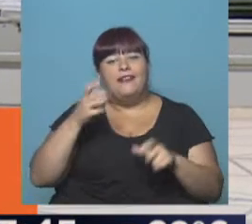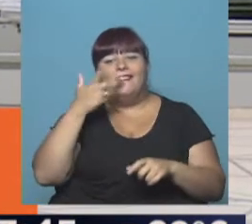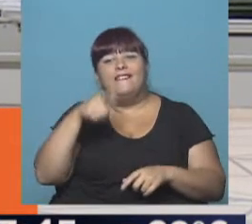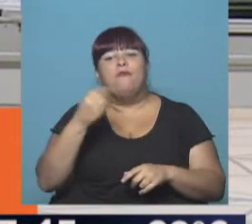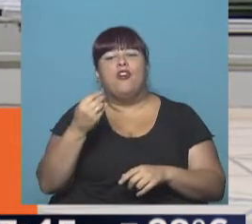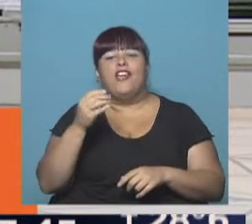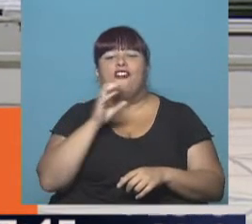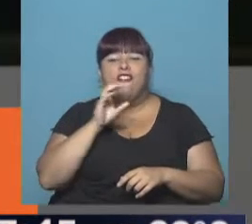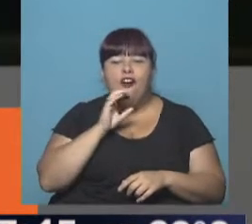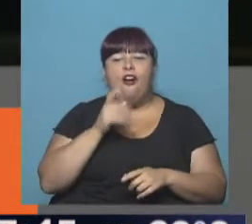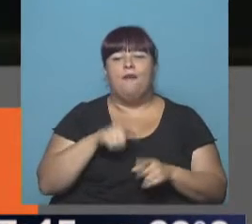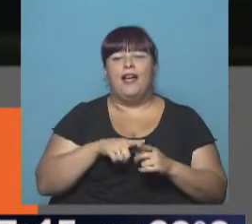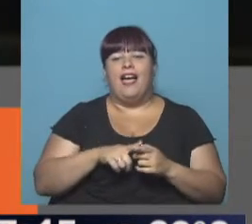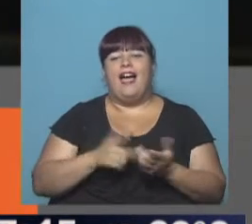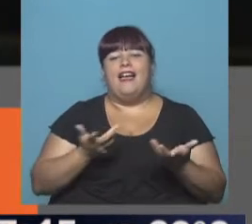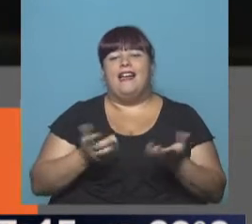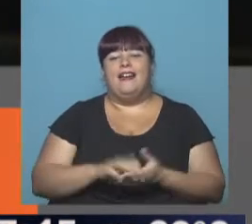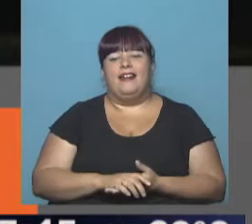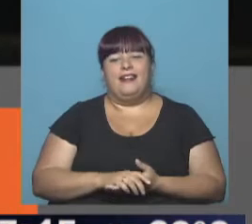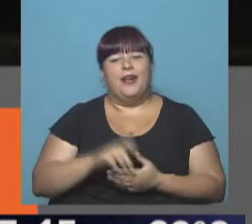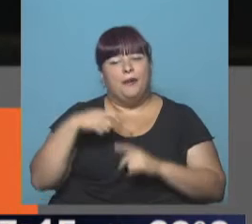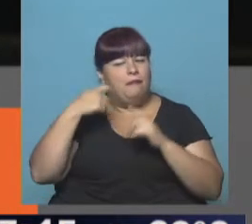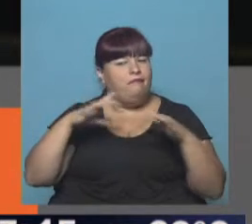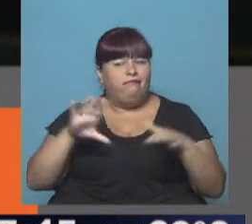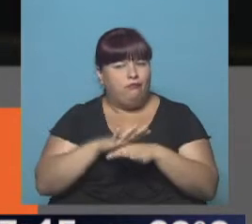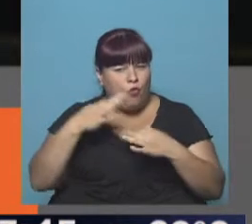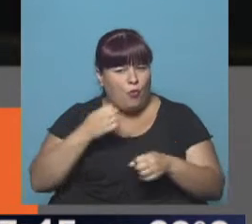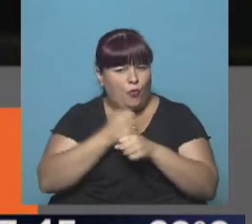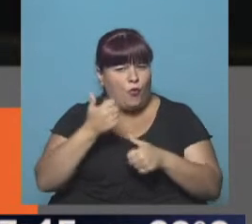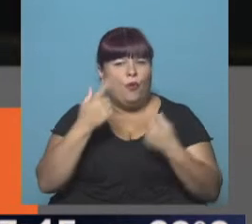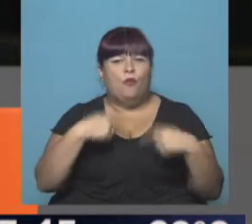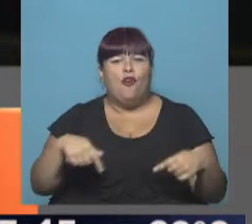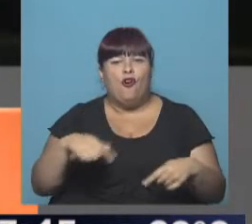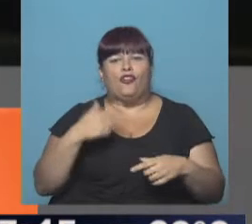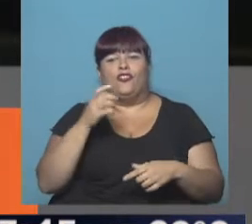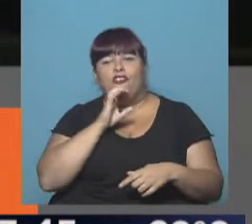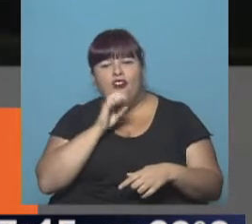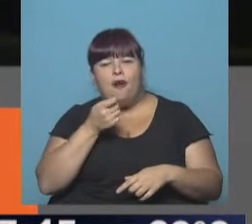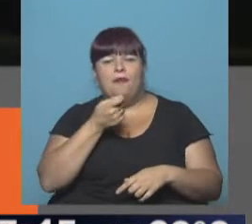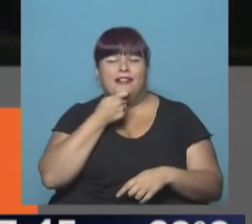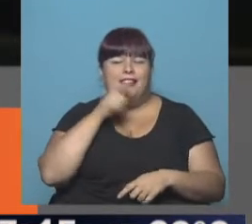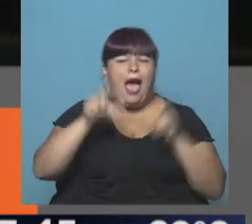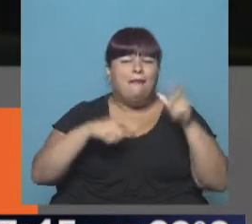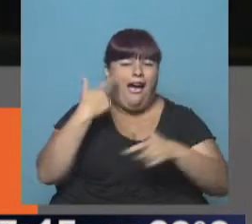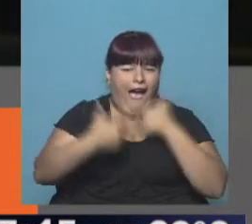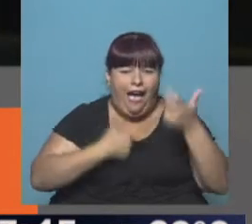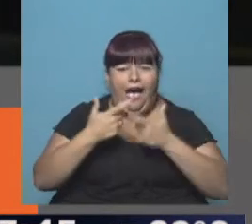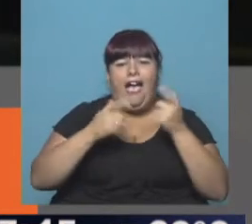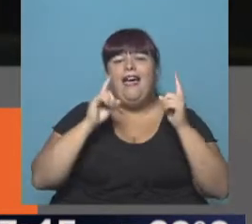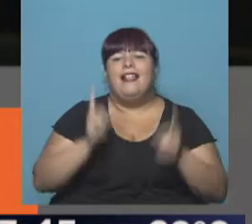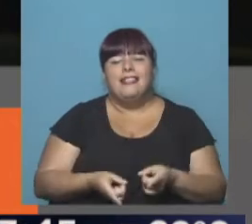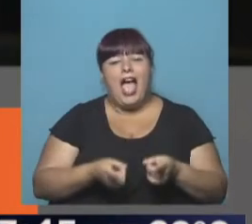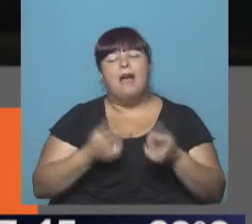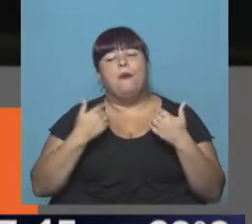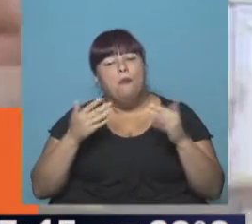es una comedia que está muy bien hecha que tiene muchísimo hogar que la gente se ríe mucho y también